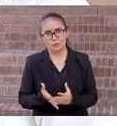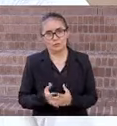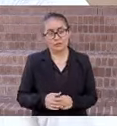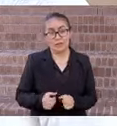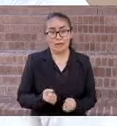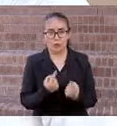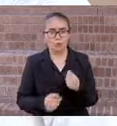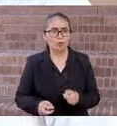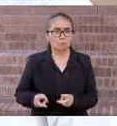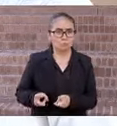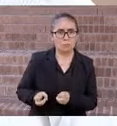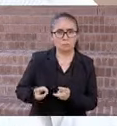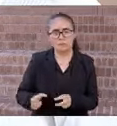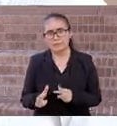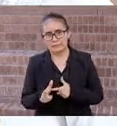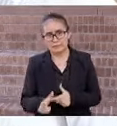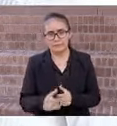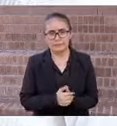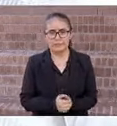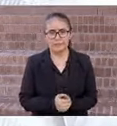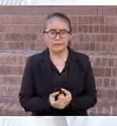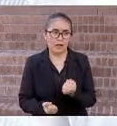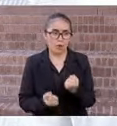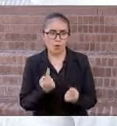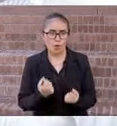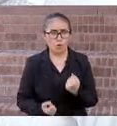robar senos